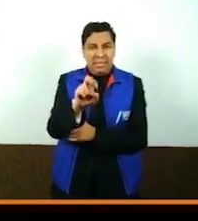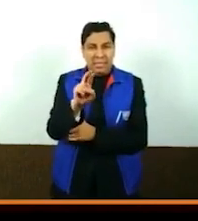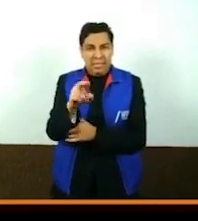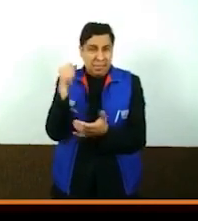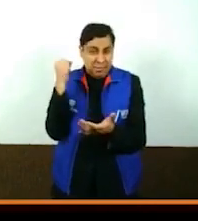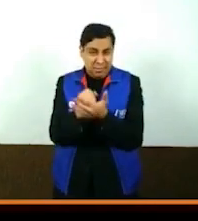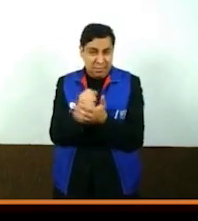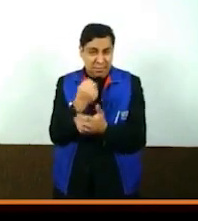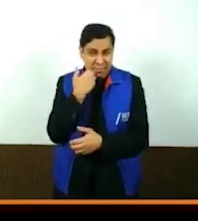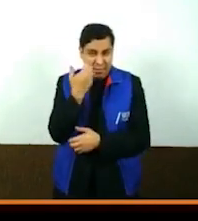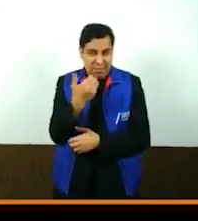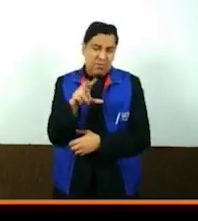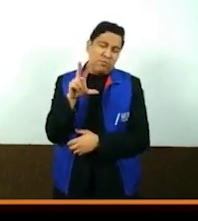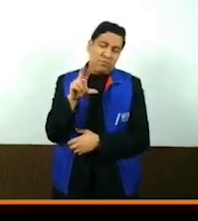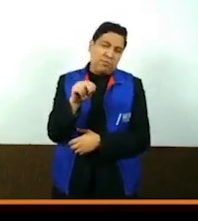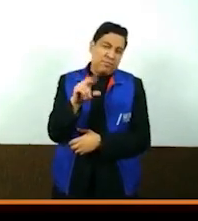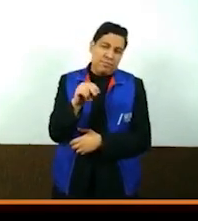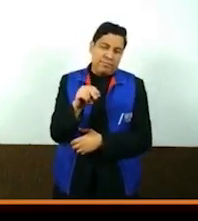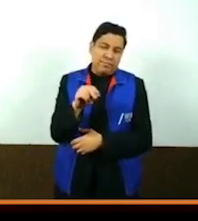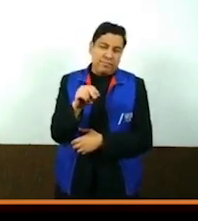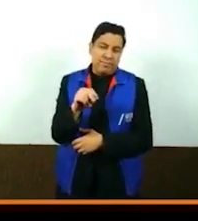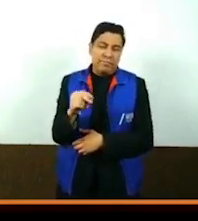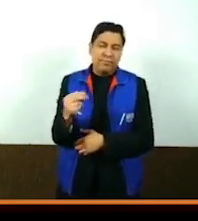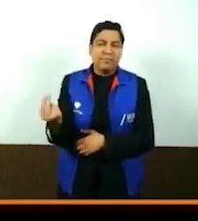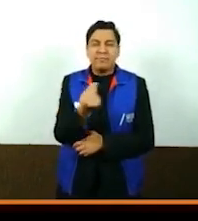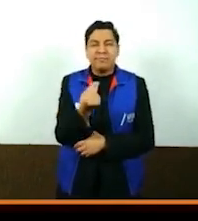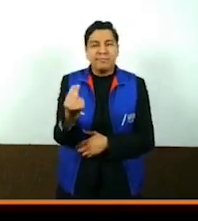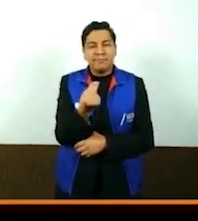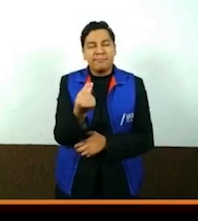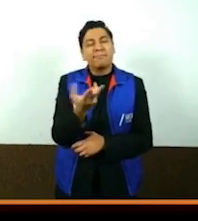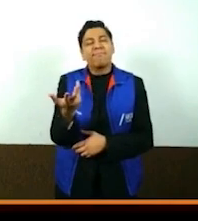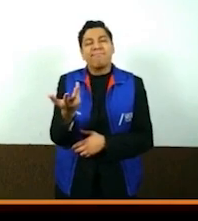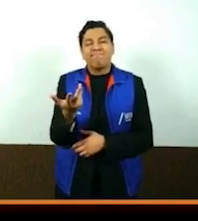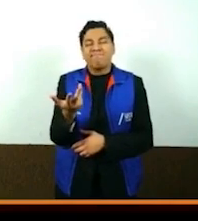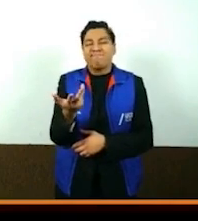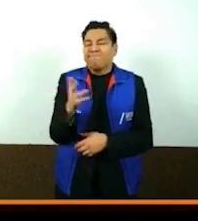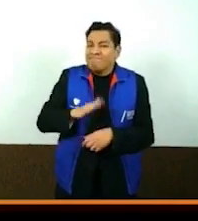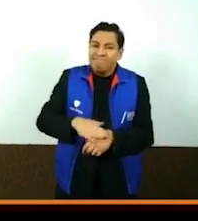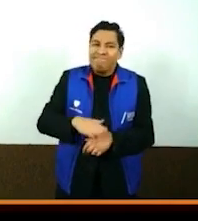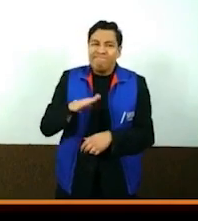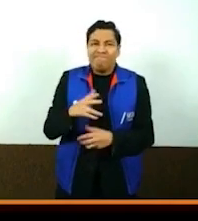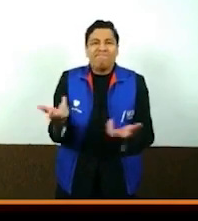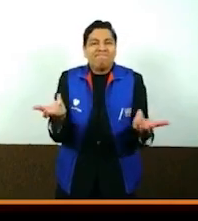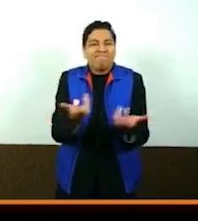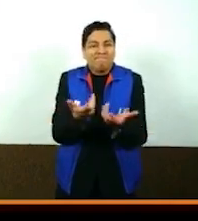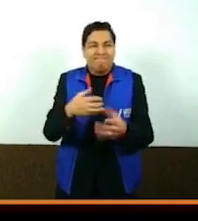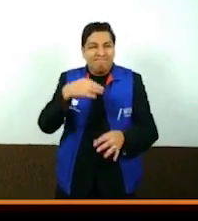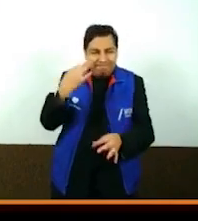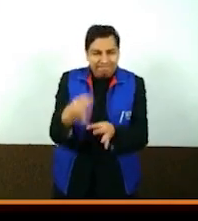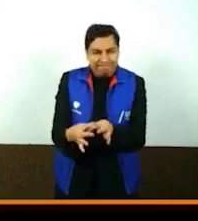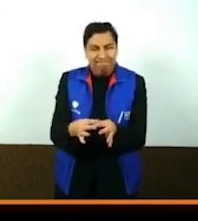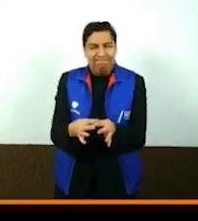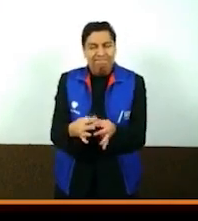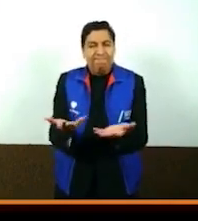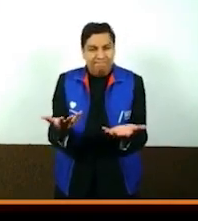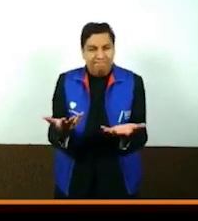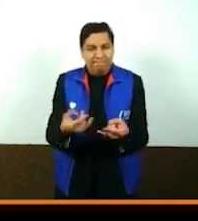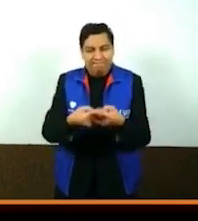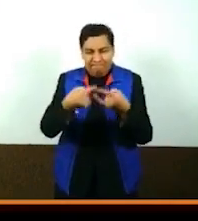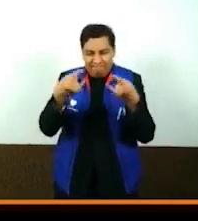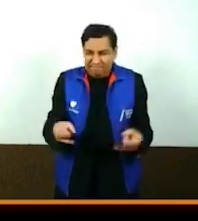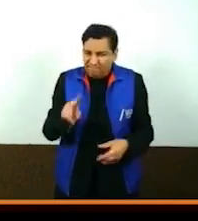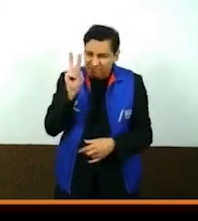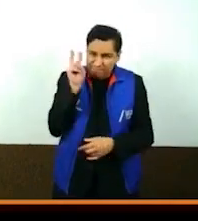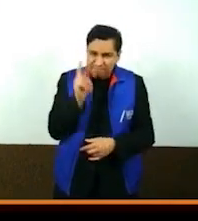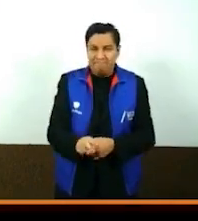un instrumento, que es lo que propone el distintivo, también requiere buenas prácticas y requiere ejemplos. Y las empresas